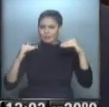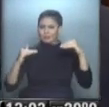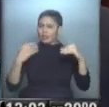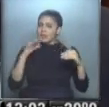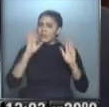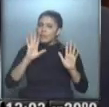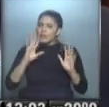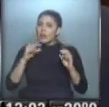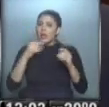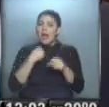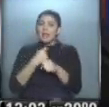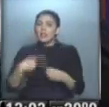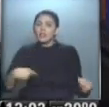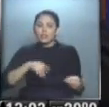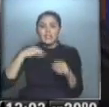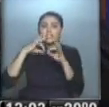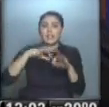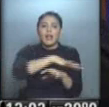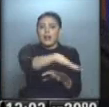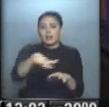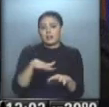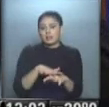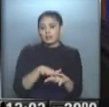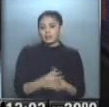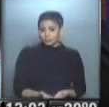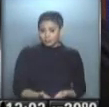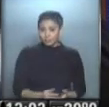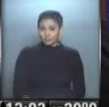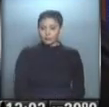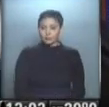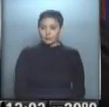ver la extensión que tiene esa licencia en cuanto a la cantidad que dijo que teníamos.